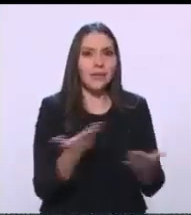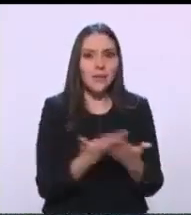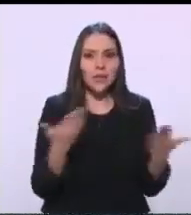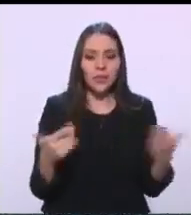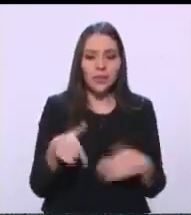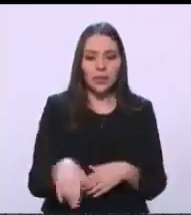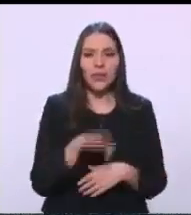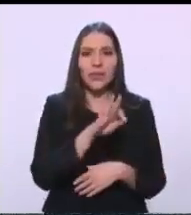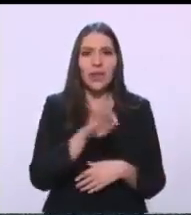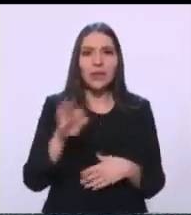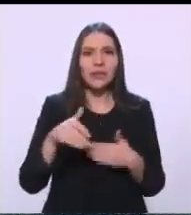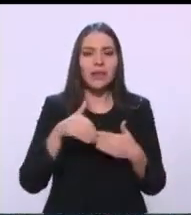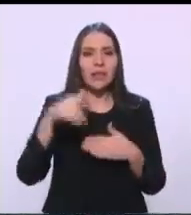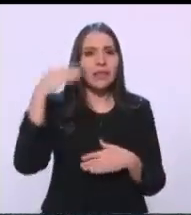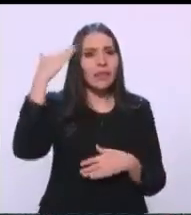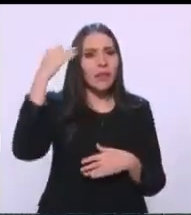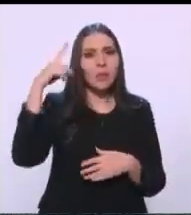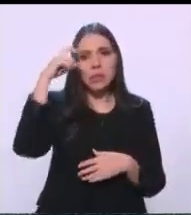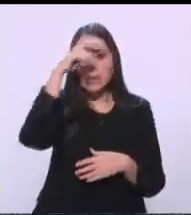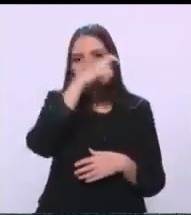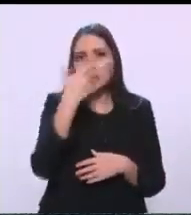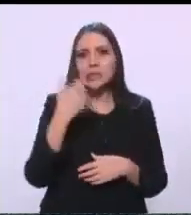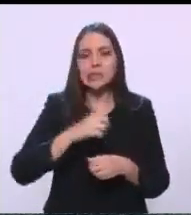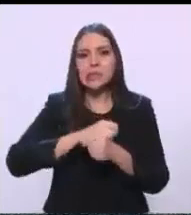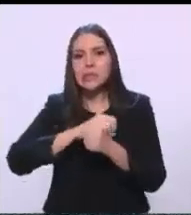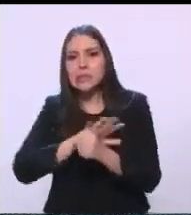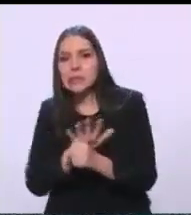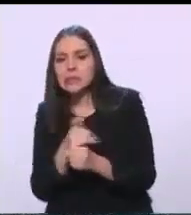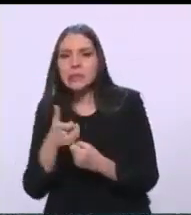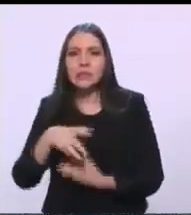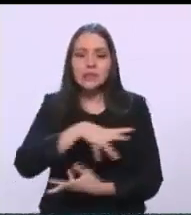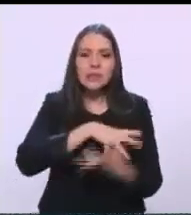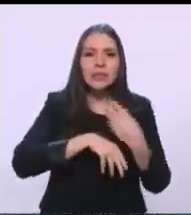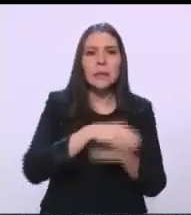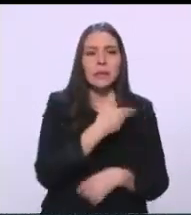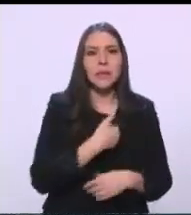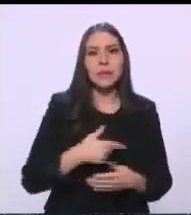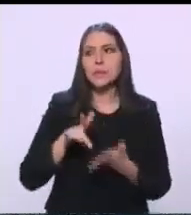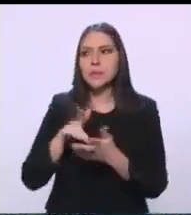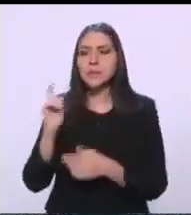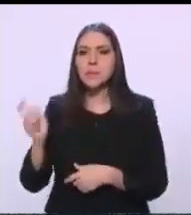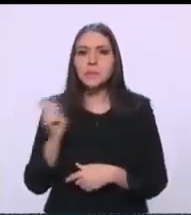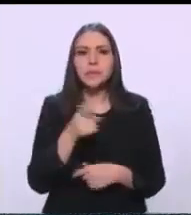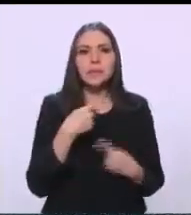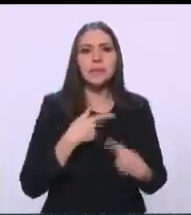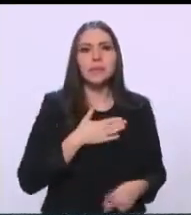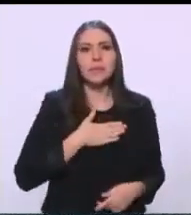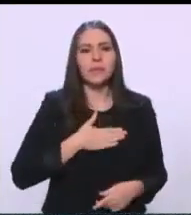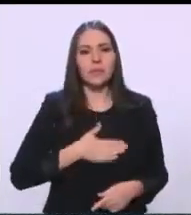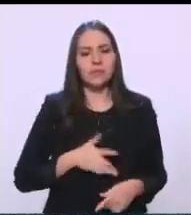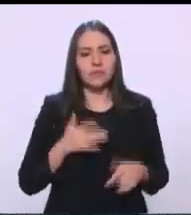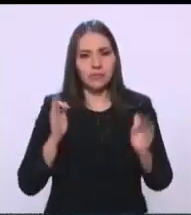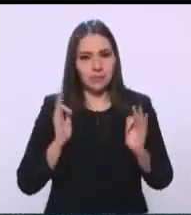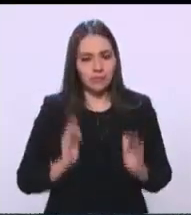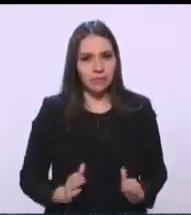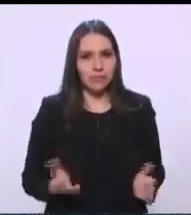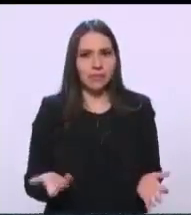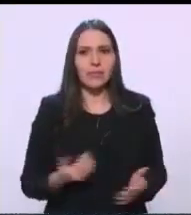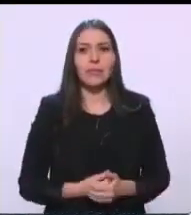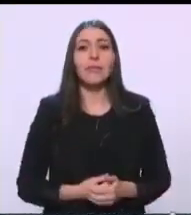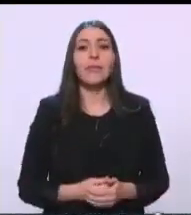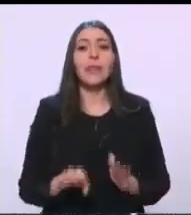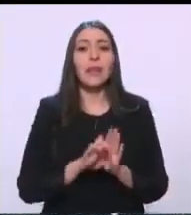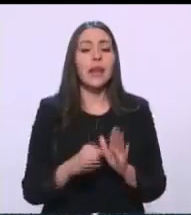necesita recursos. Y creo que en ese aspecto el presidente ha establecido que el régimen corrupto tiene una correlación directa. Si no